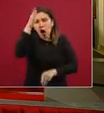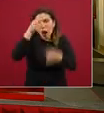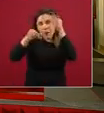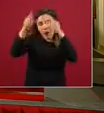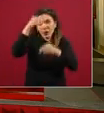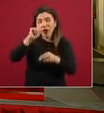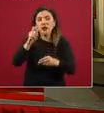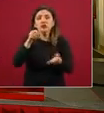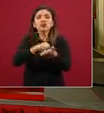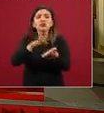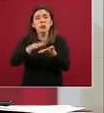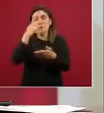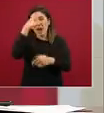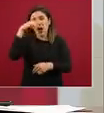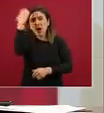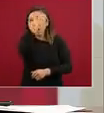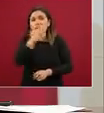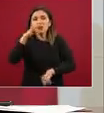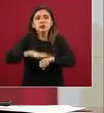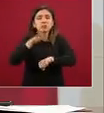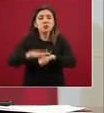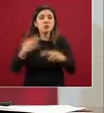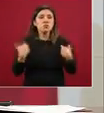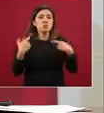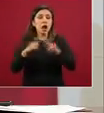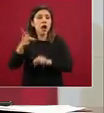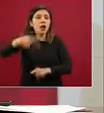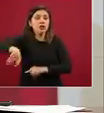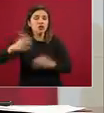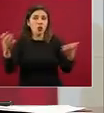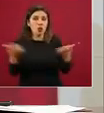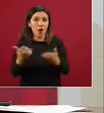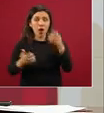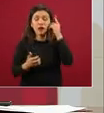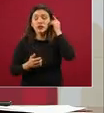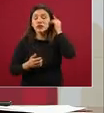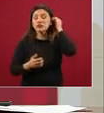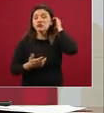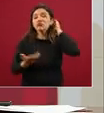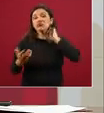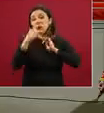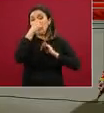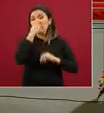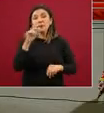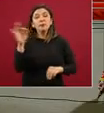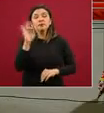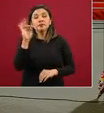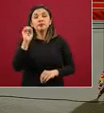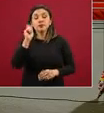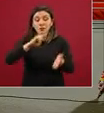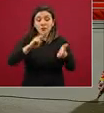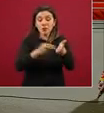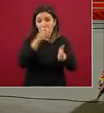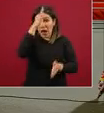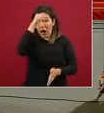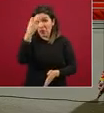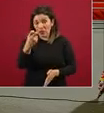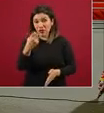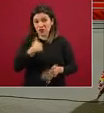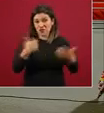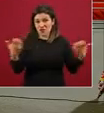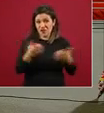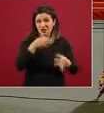es el reporte de evaluaciones de las propias maestras y maestros, que en el caso de los convenios que